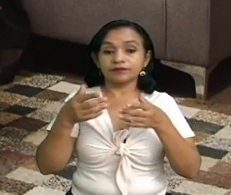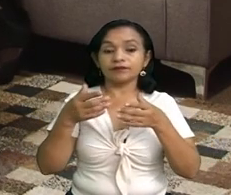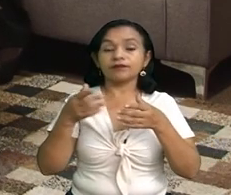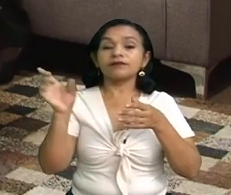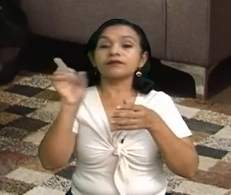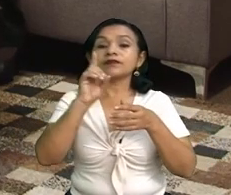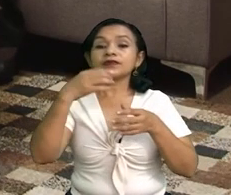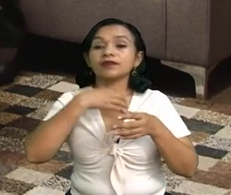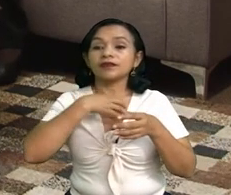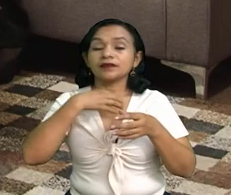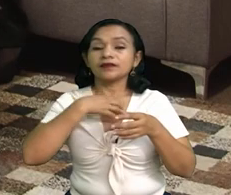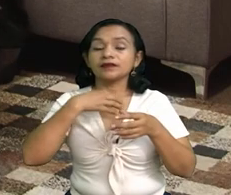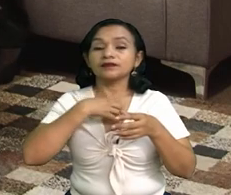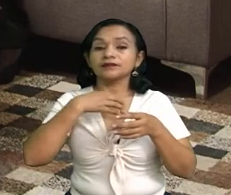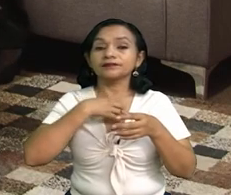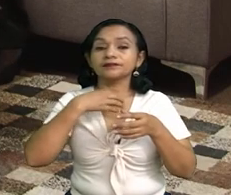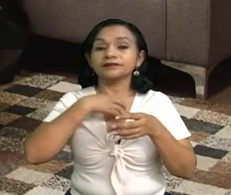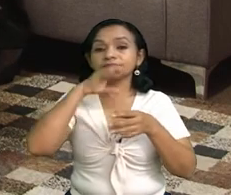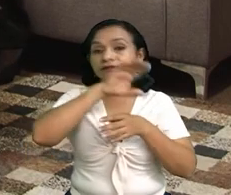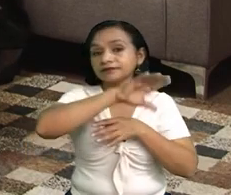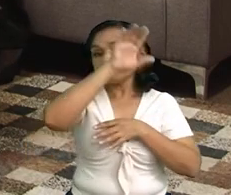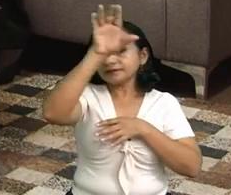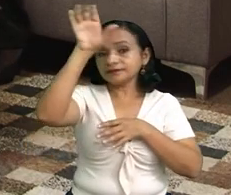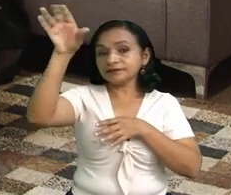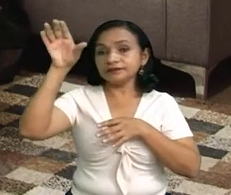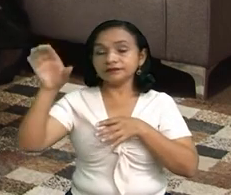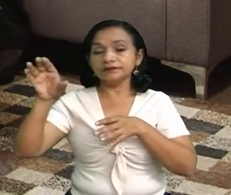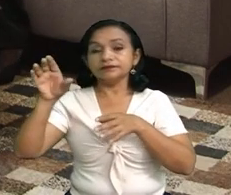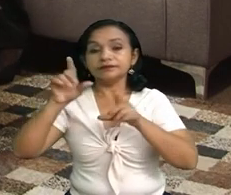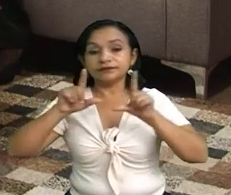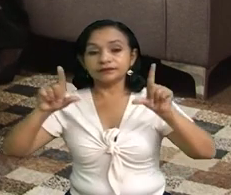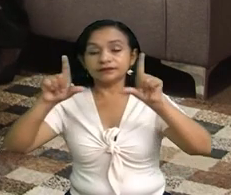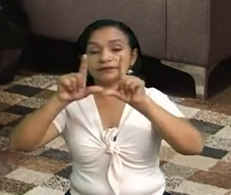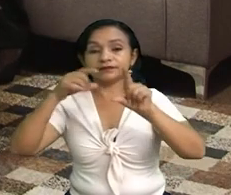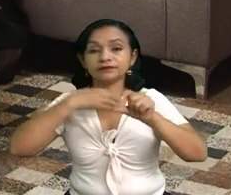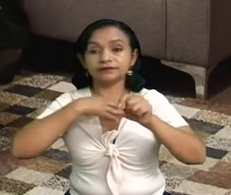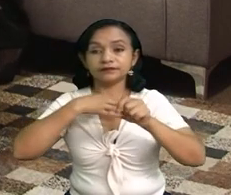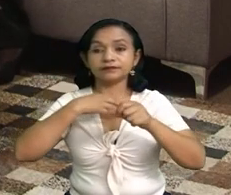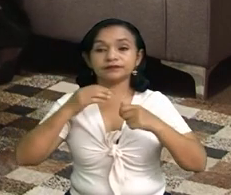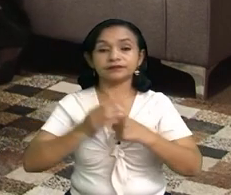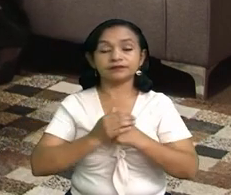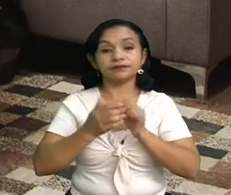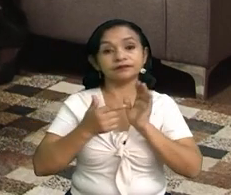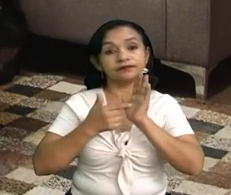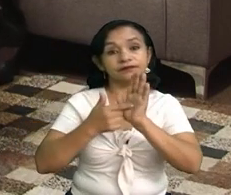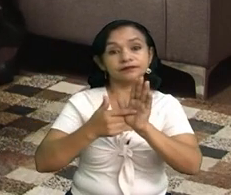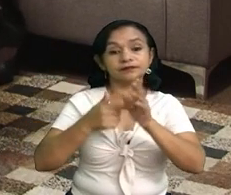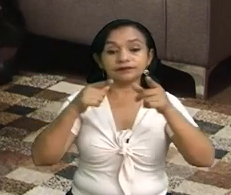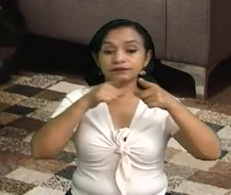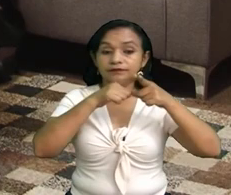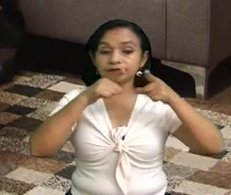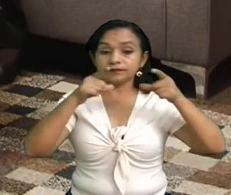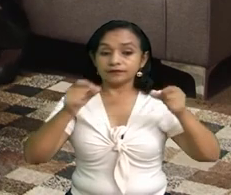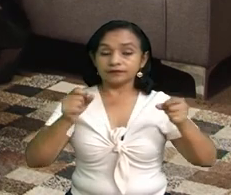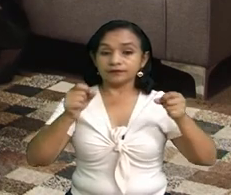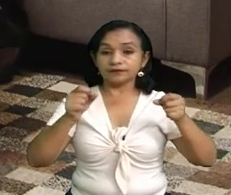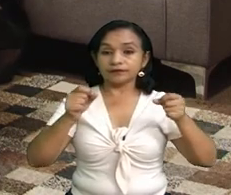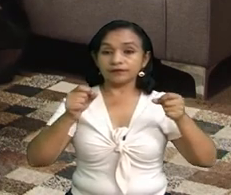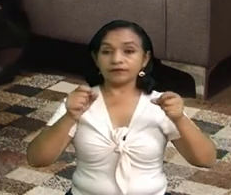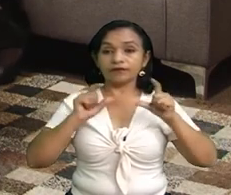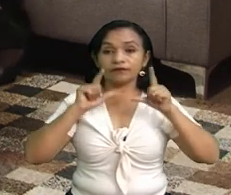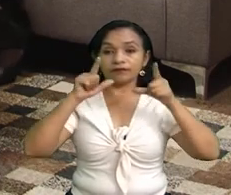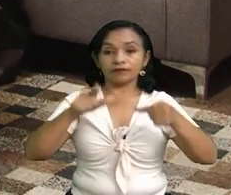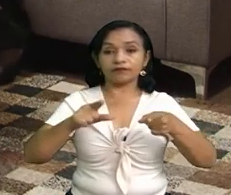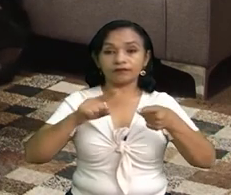recinto que está ubicado en la zona de su procedencia. Por ejemplo, a Managua se van a venir a prematricular